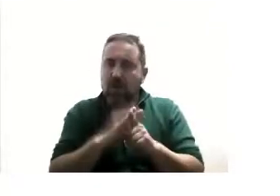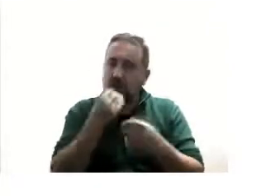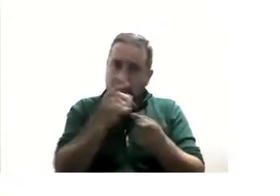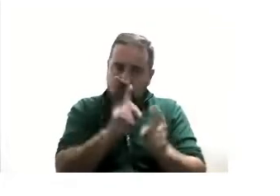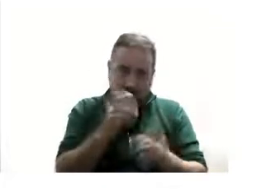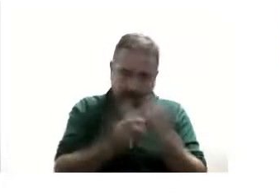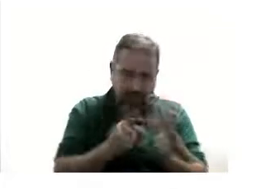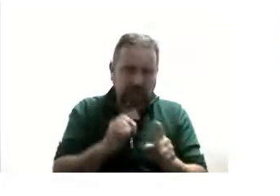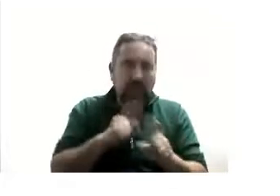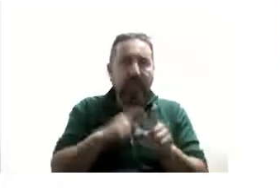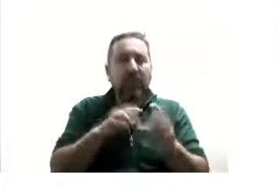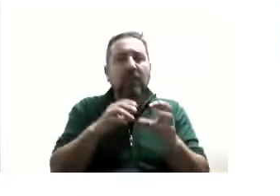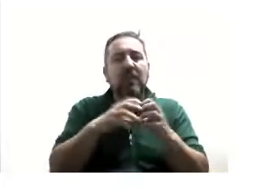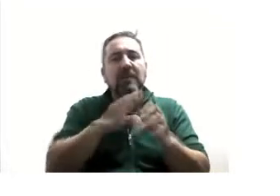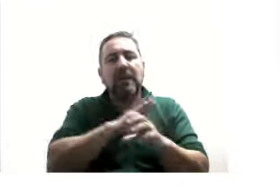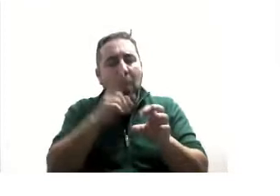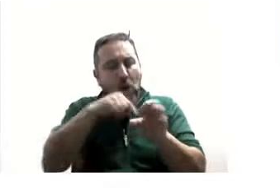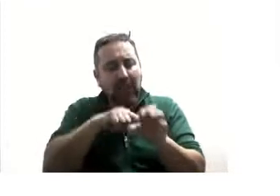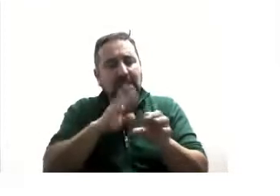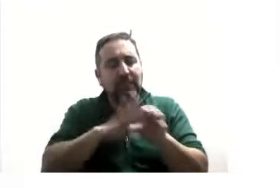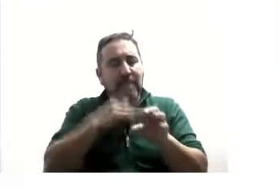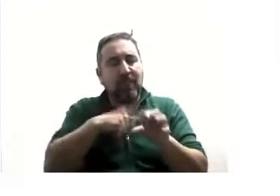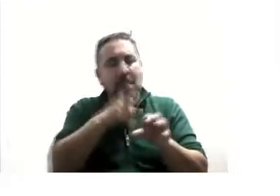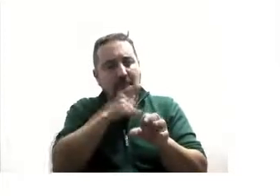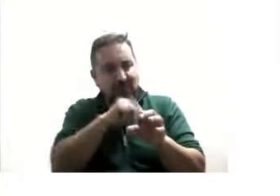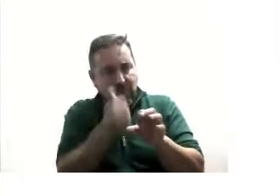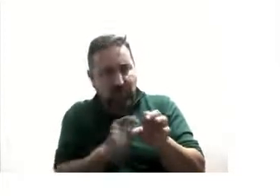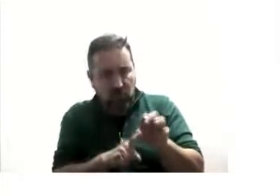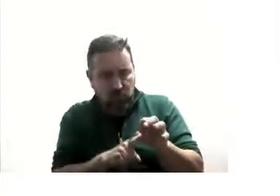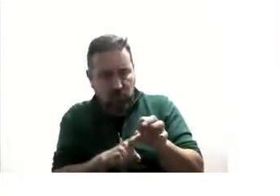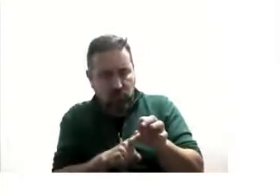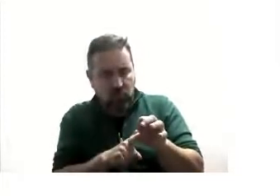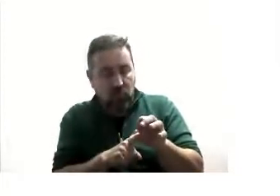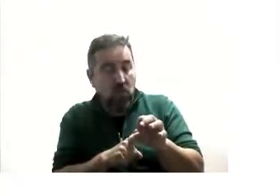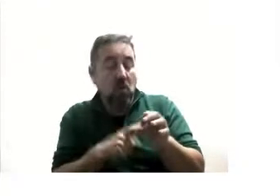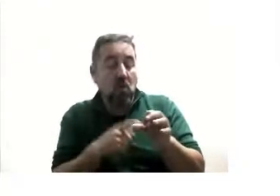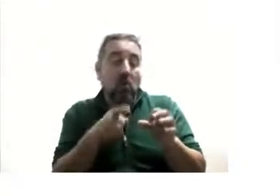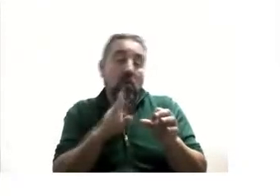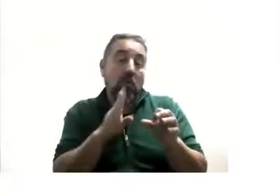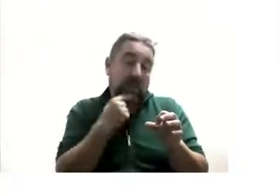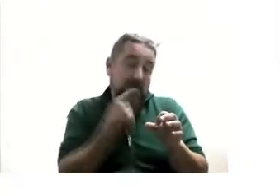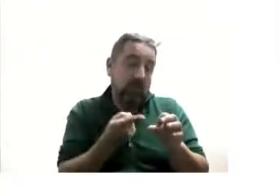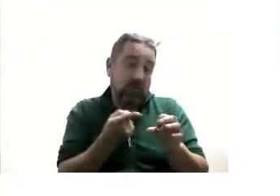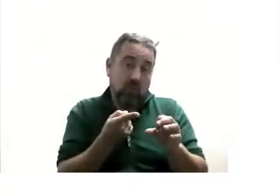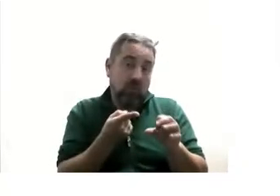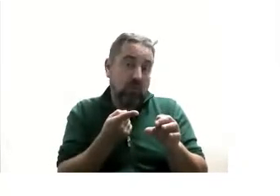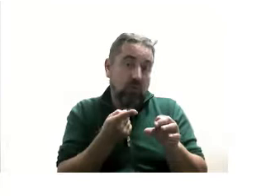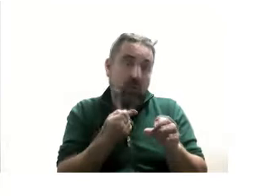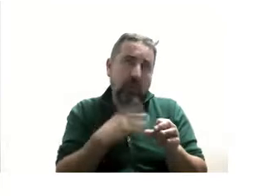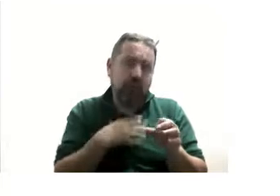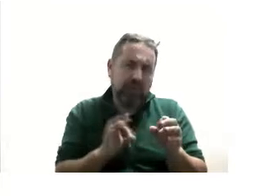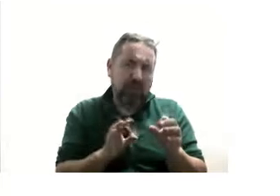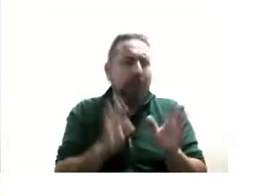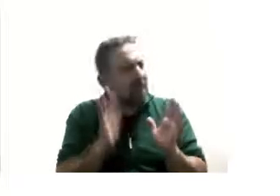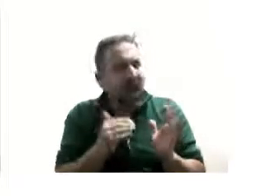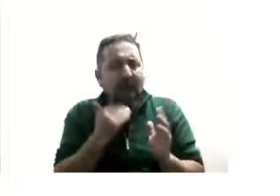hay malformaciones de cóclea y tal, has comentado que no sería posible. Pero ¿existe